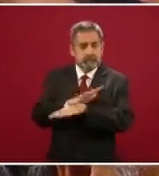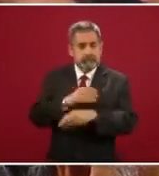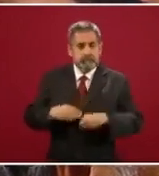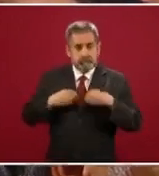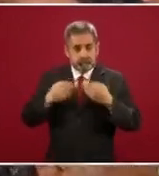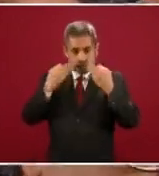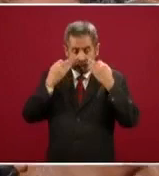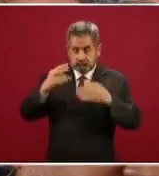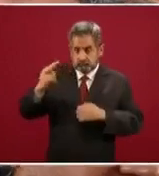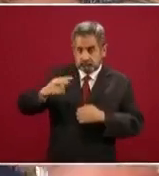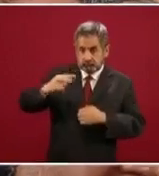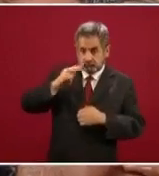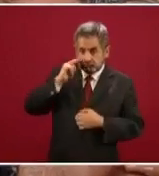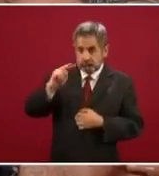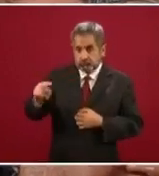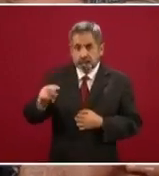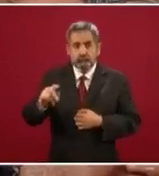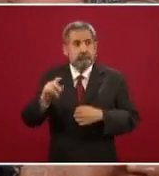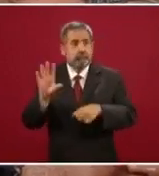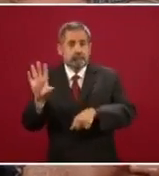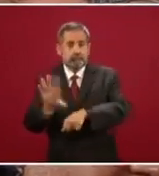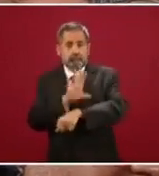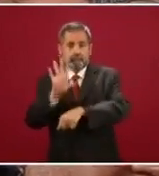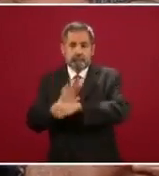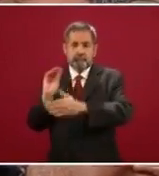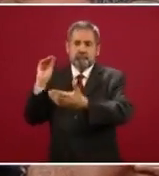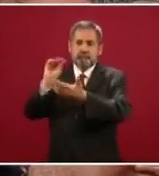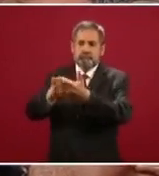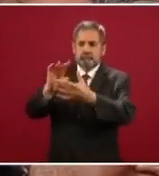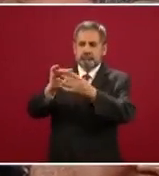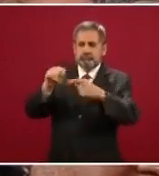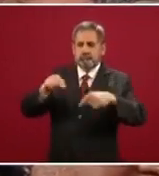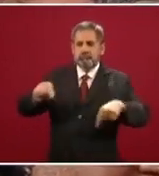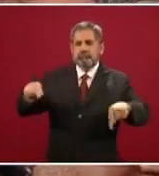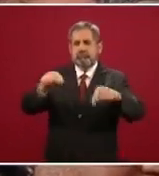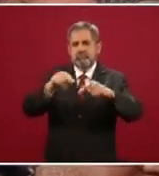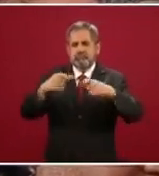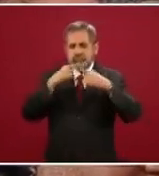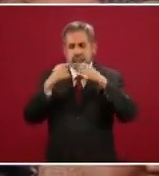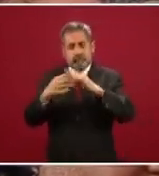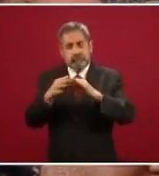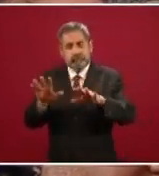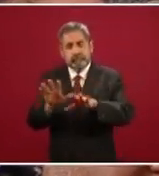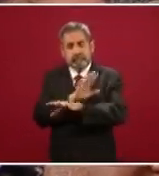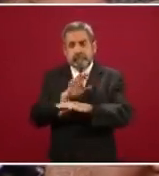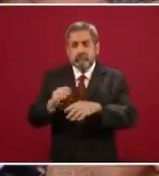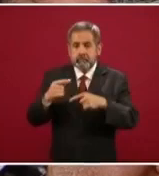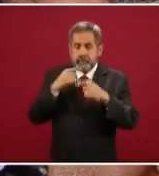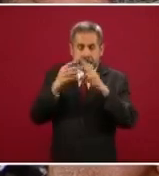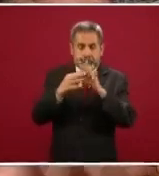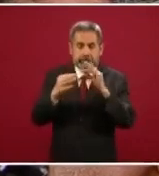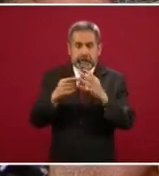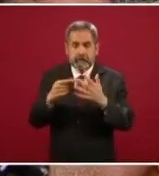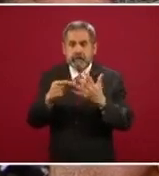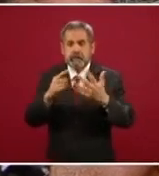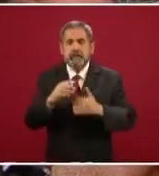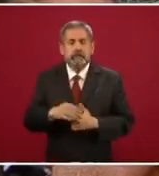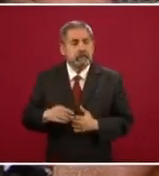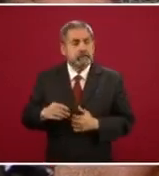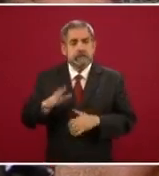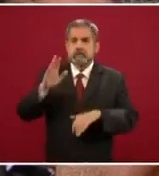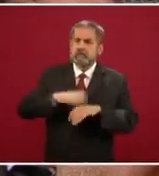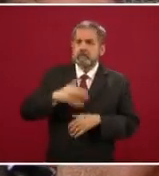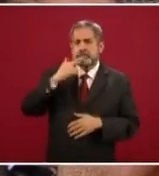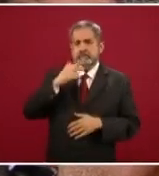que una electrificación rural en pequeñas poblaciones les cambia la vida y les vuelve